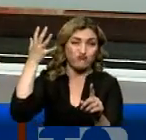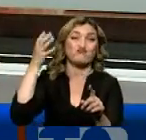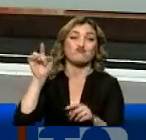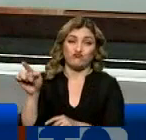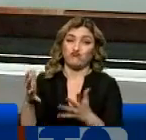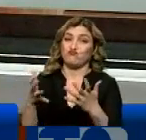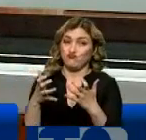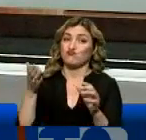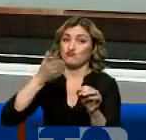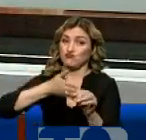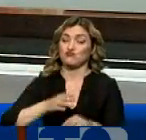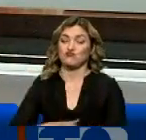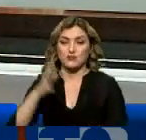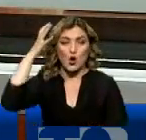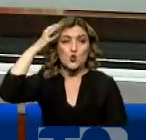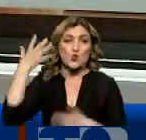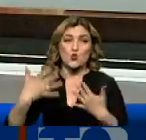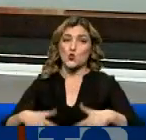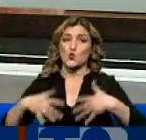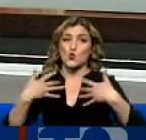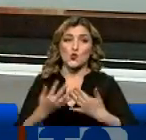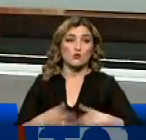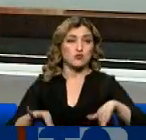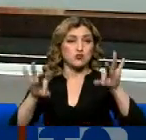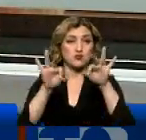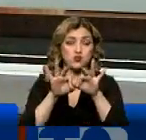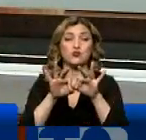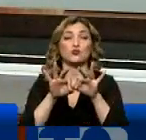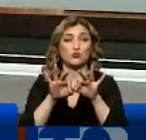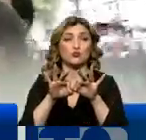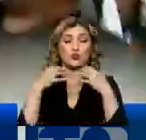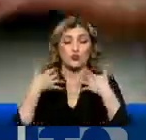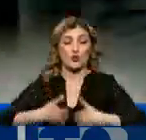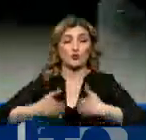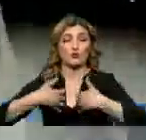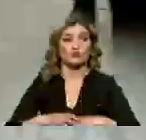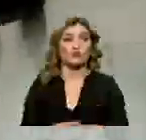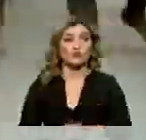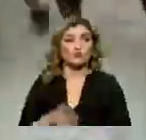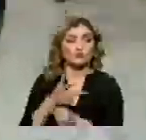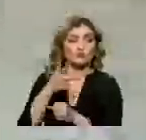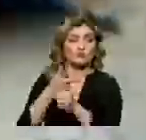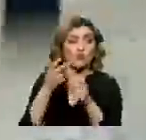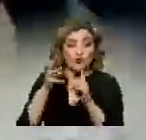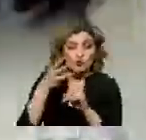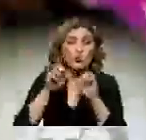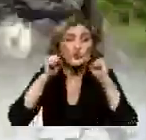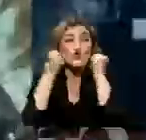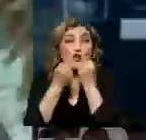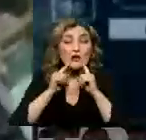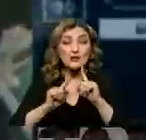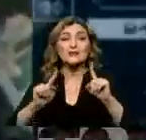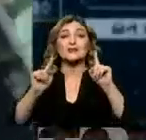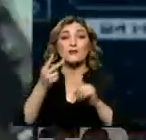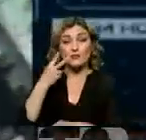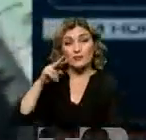caso, la cabeza es un órgano vital dentro del cuerpo humano. En varios videos que circularon en redes sociales